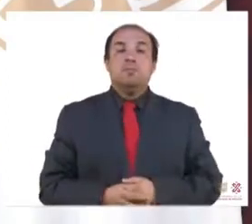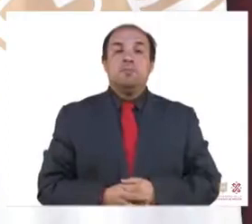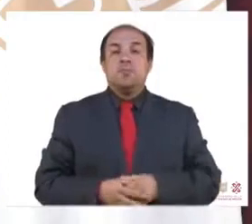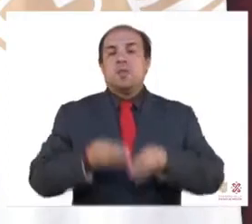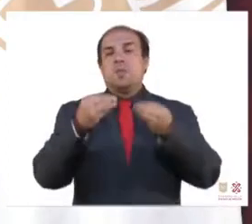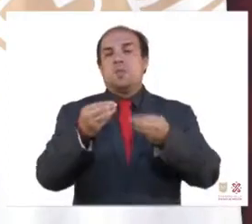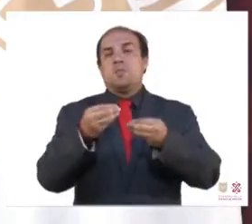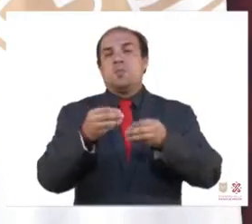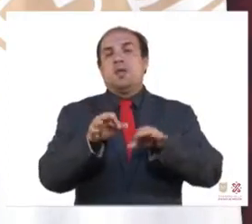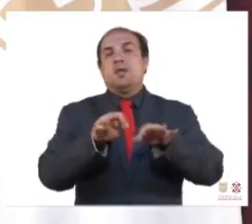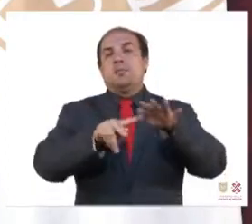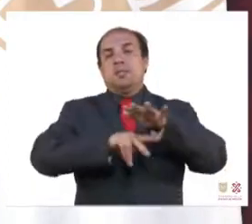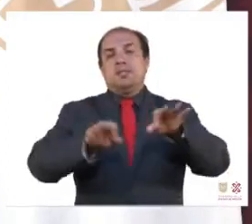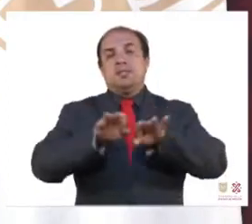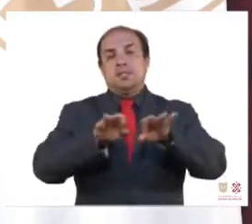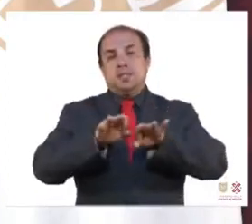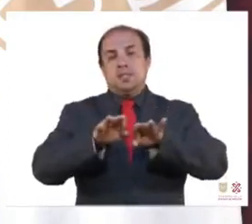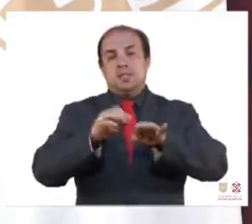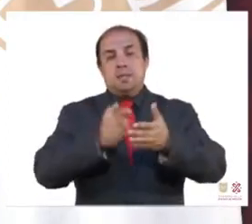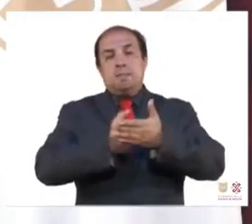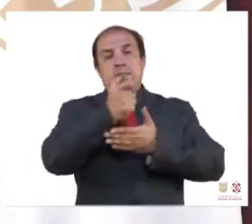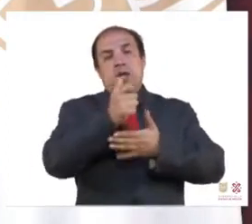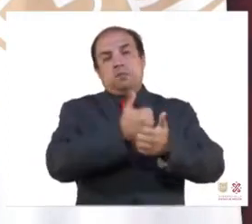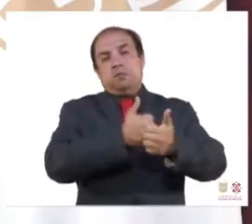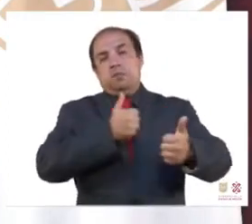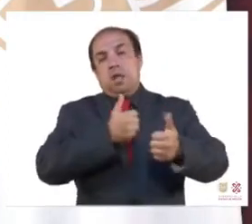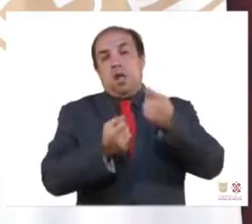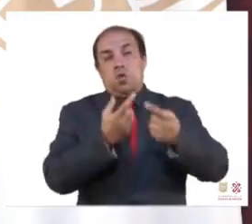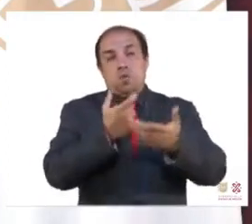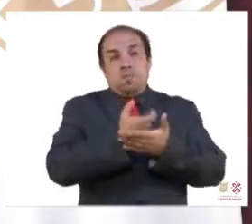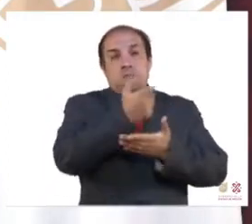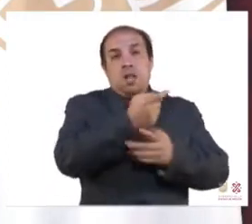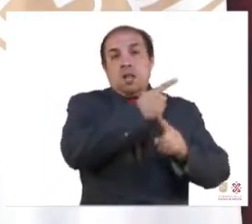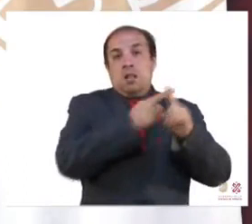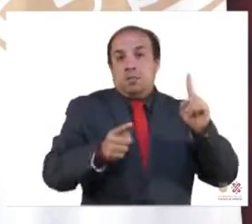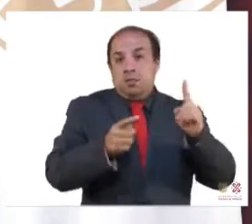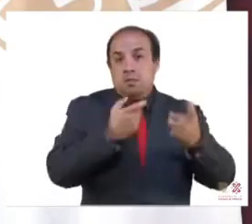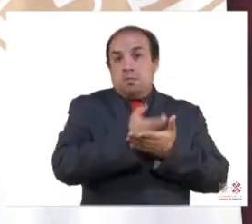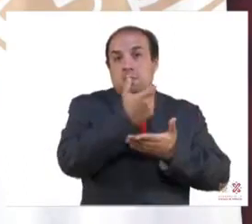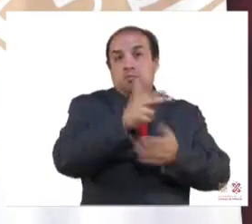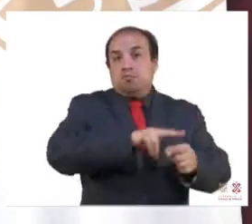rezagadas en su salarios algunas de ellas ganan incluso la mitad del salario mínimo